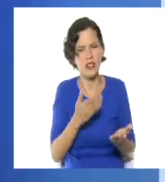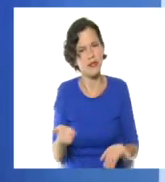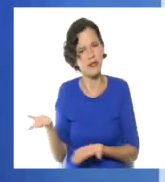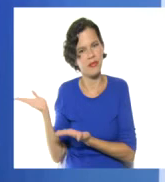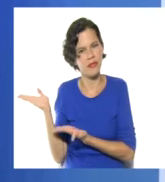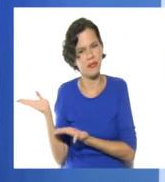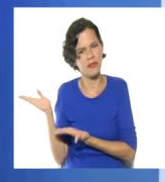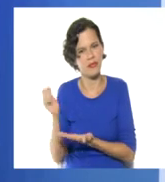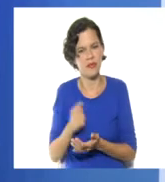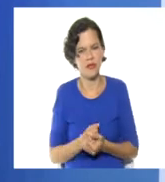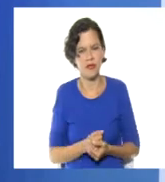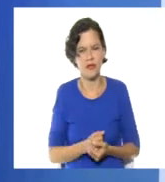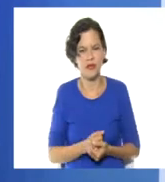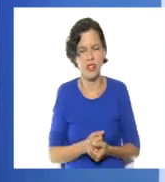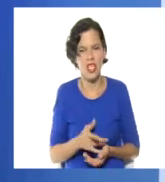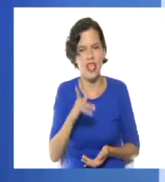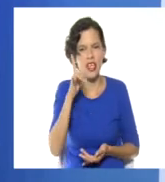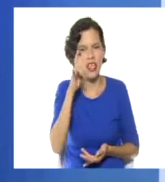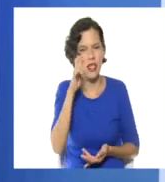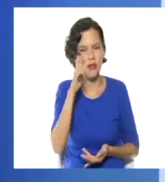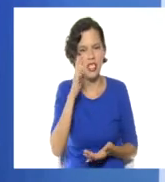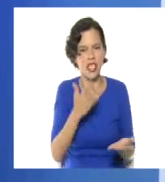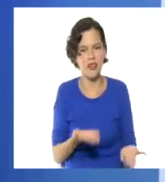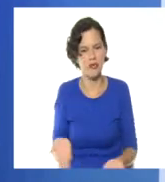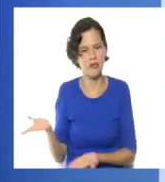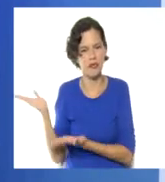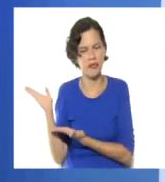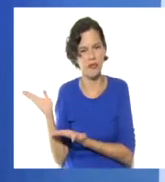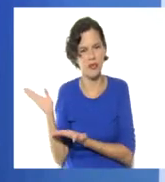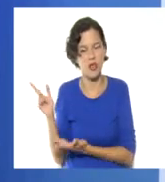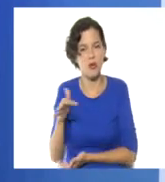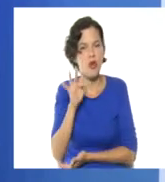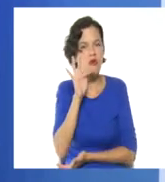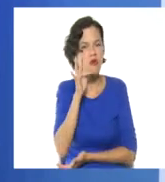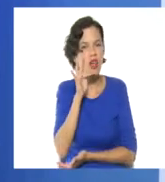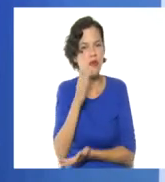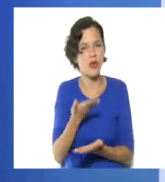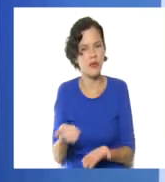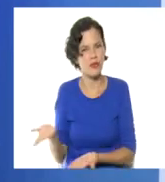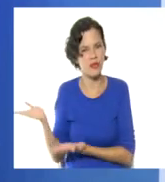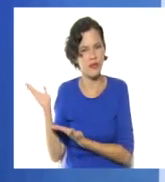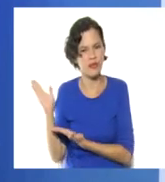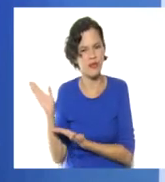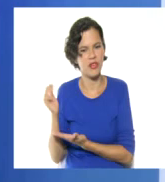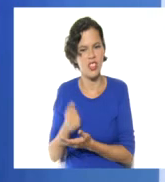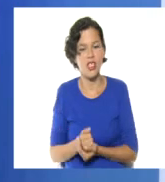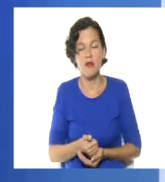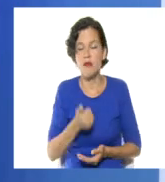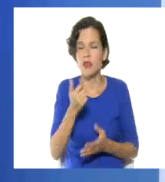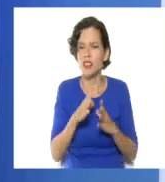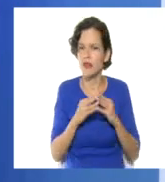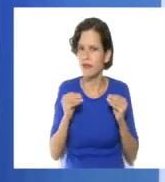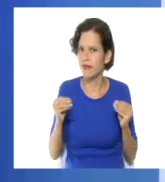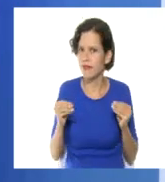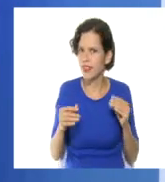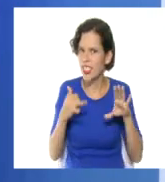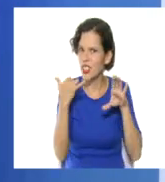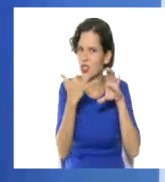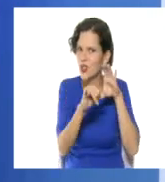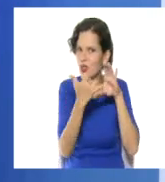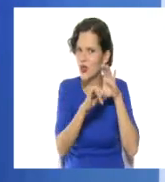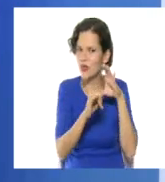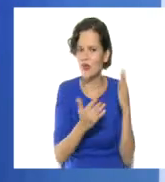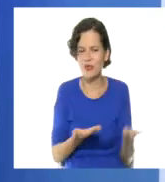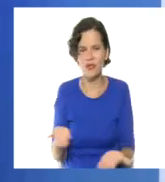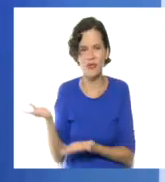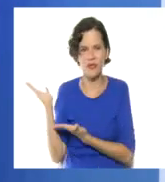TV Oficial 1, por Instagram como Vive TV Oficial, por Facebook Vive Televisión y, por supuesto, señores, nuestro canal de